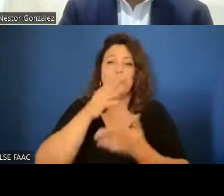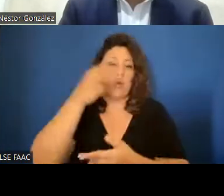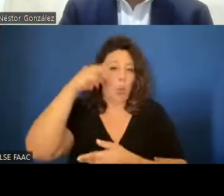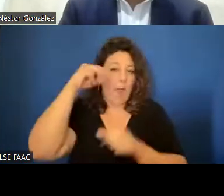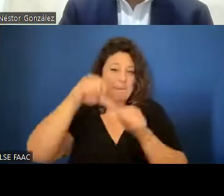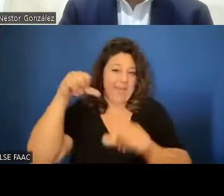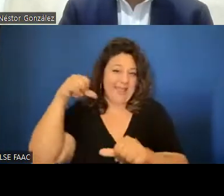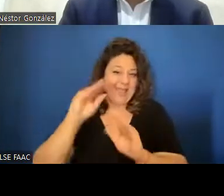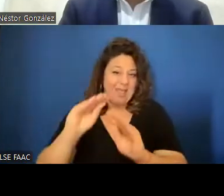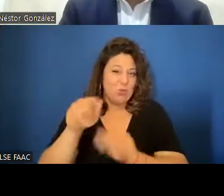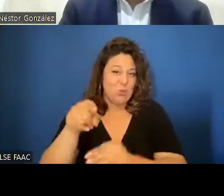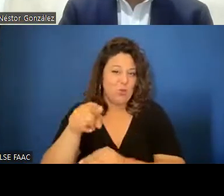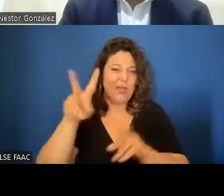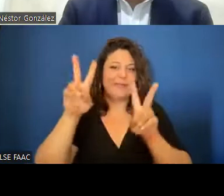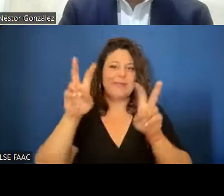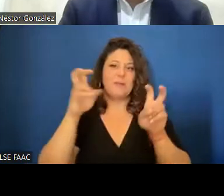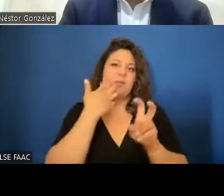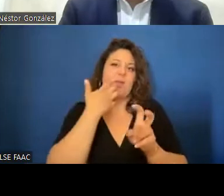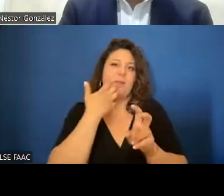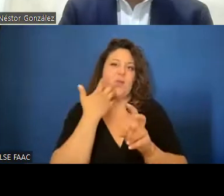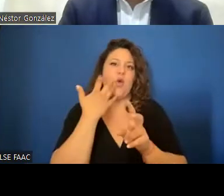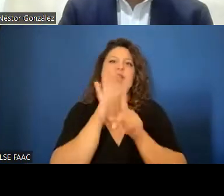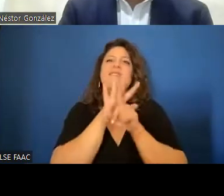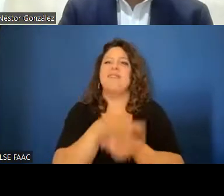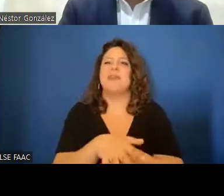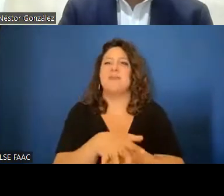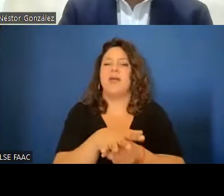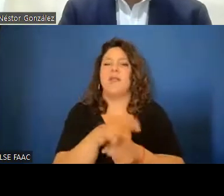discriminación específicamente para las personas con discapacidad?